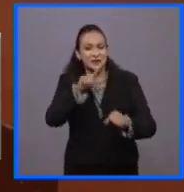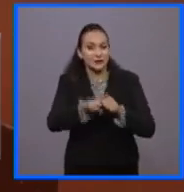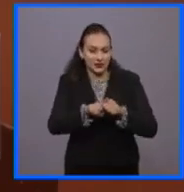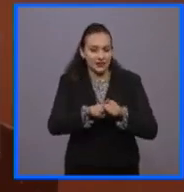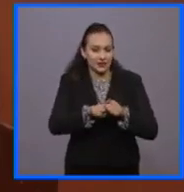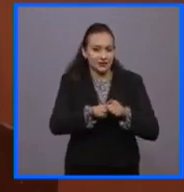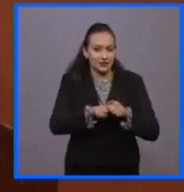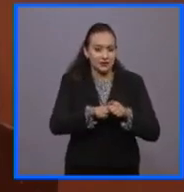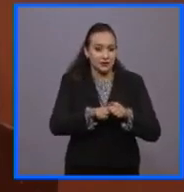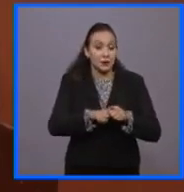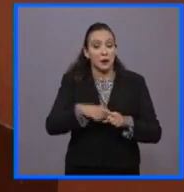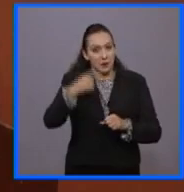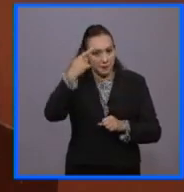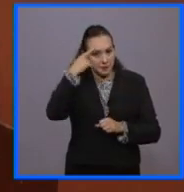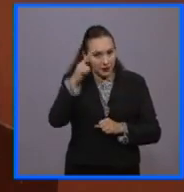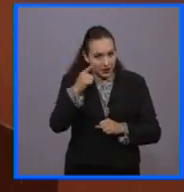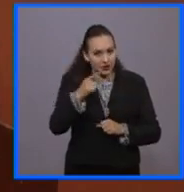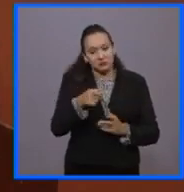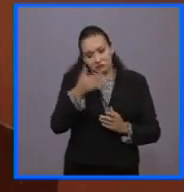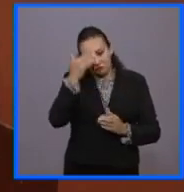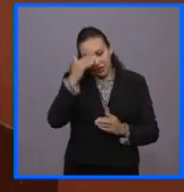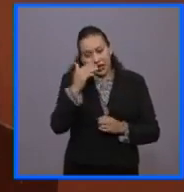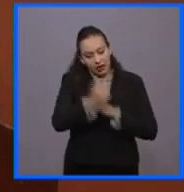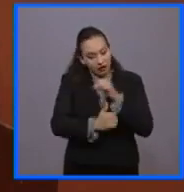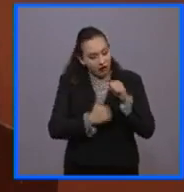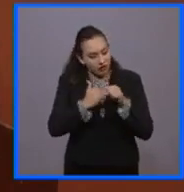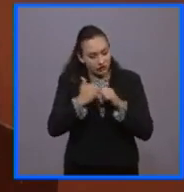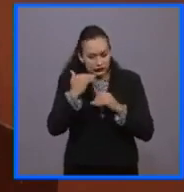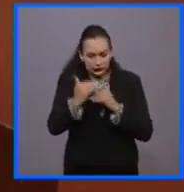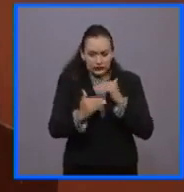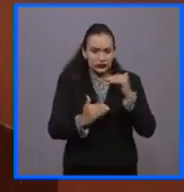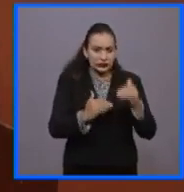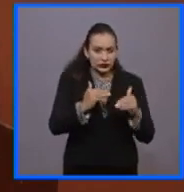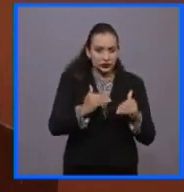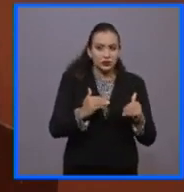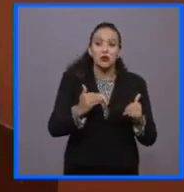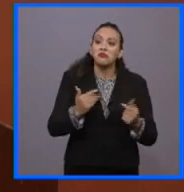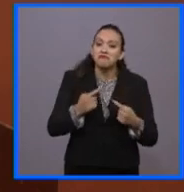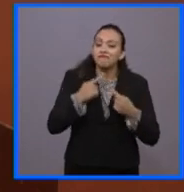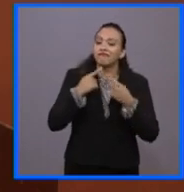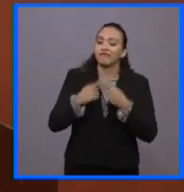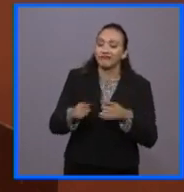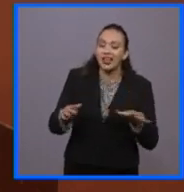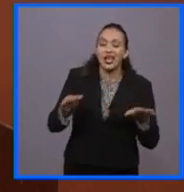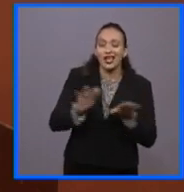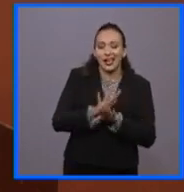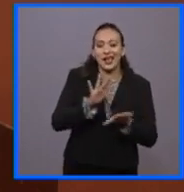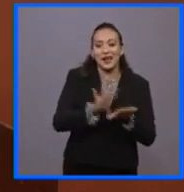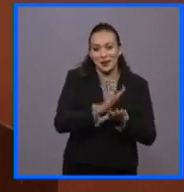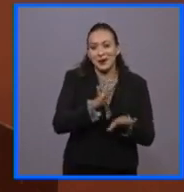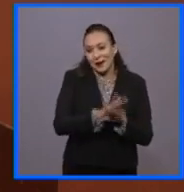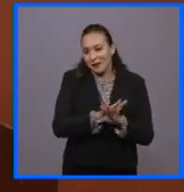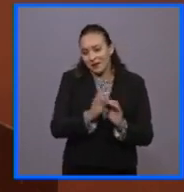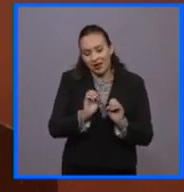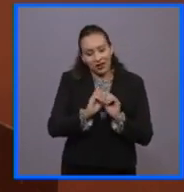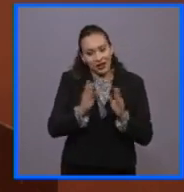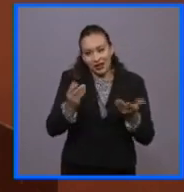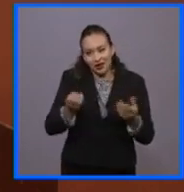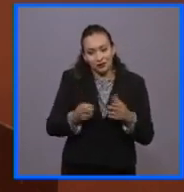que, necesariamente con el paso de los años, han adquirido rutas diversas a las planteadas